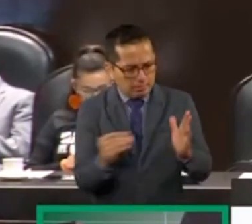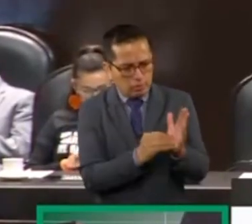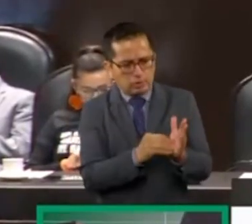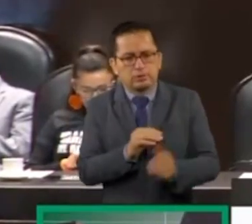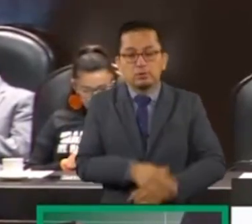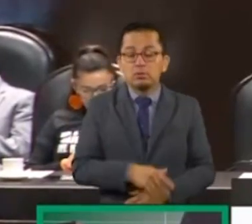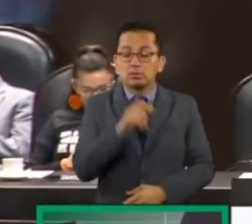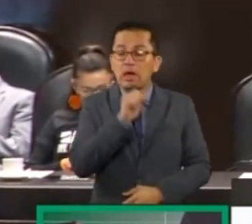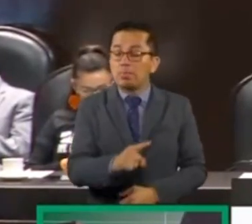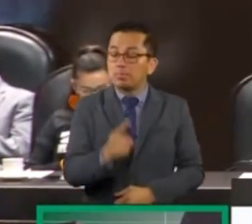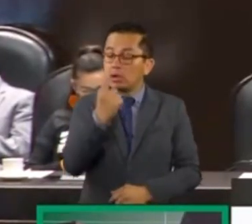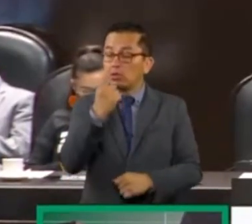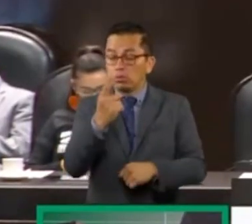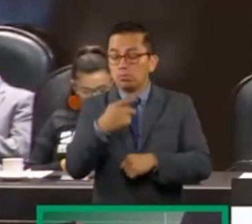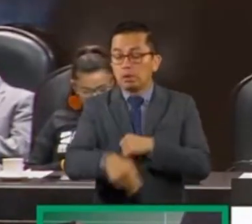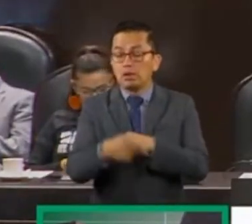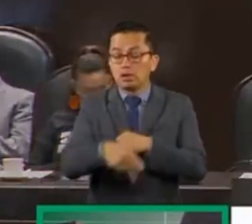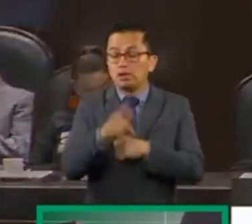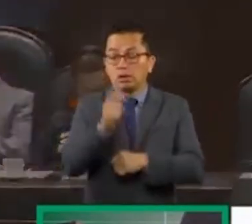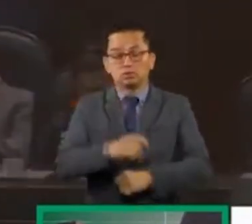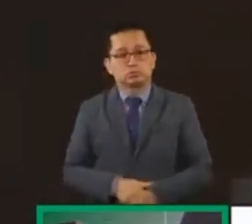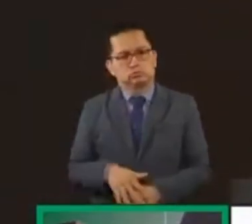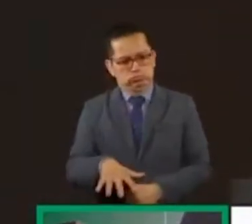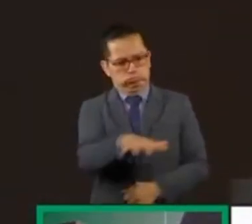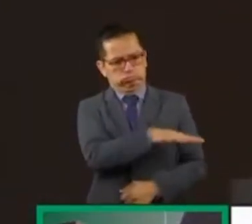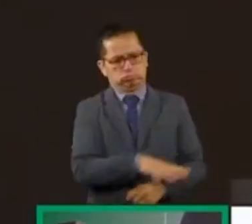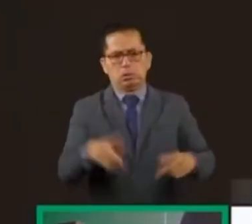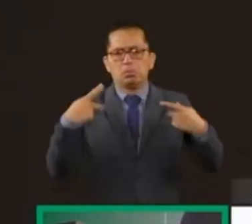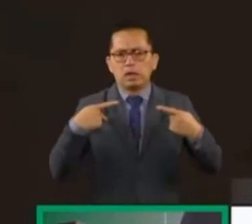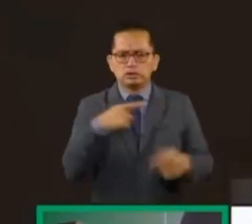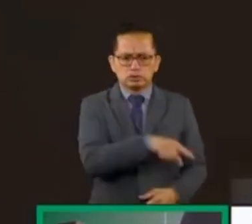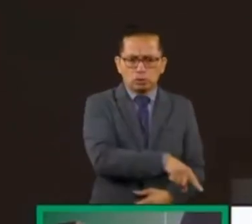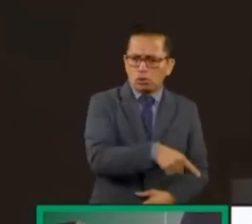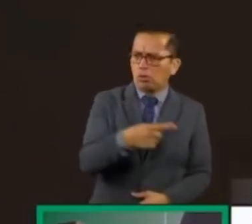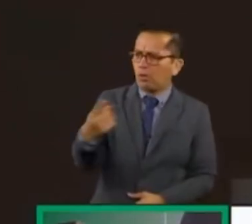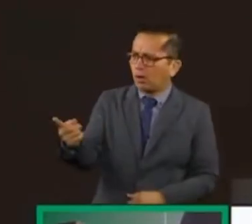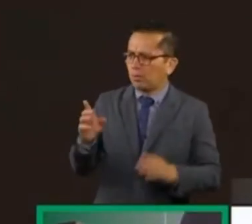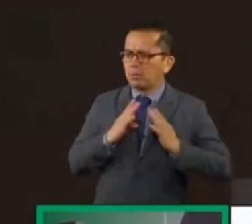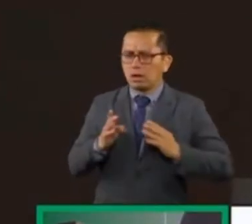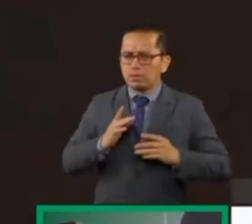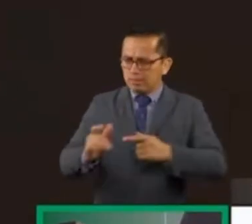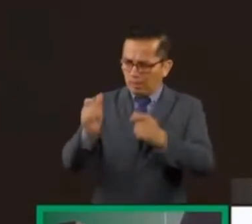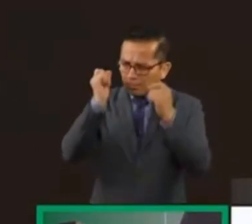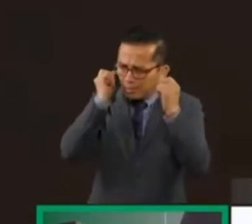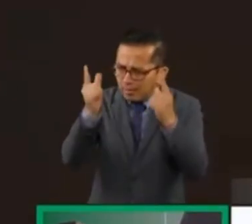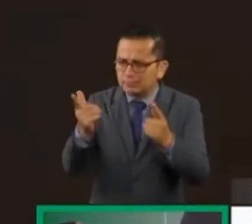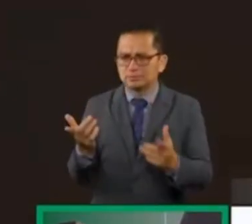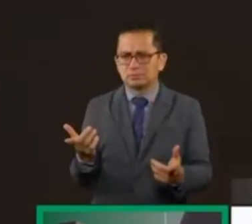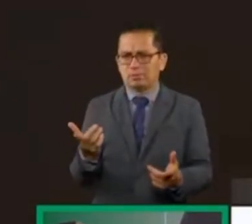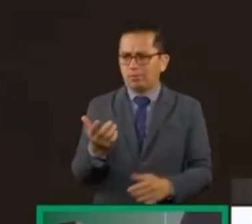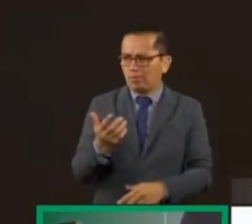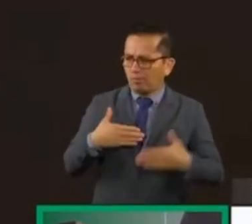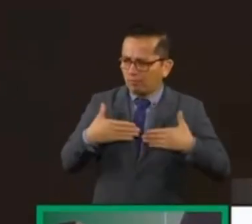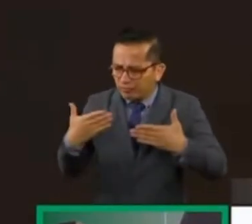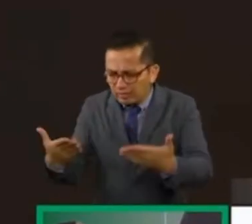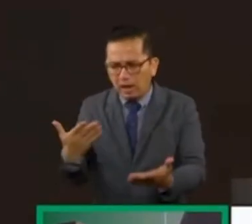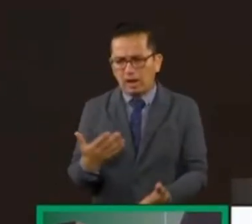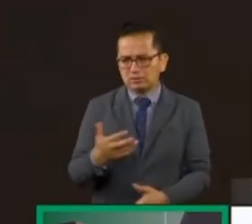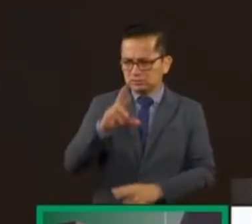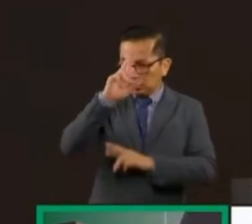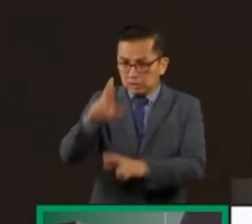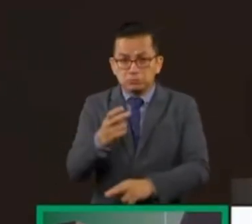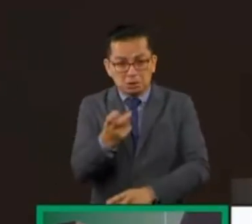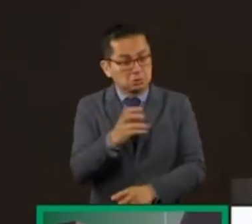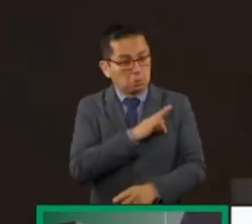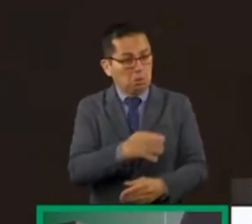algo muy valioso: la confianza, el respeto, la admiración que México siempre le ha tenido a sus Fuerzas Armadas. Si las